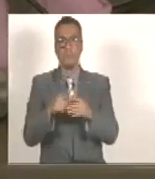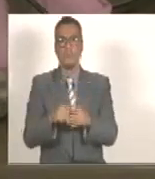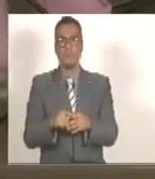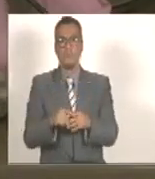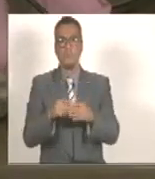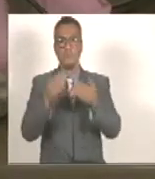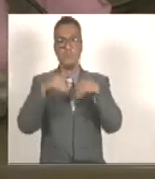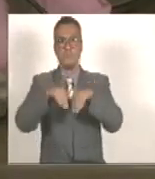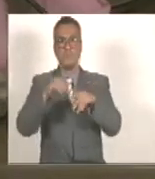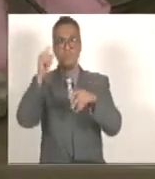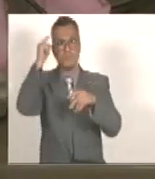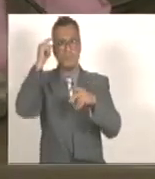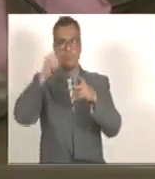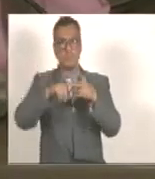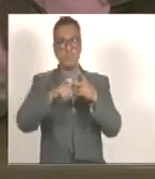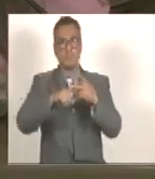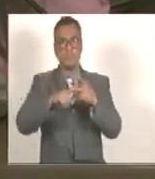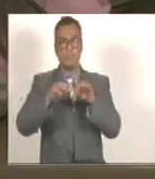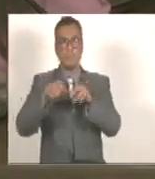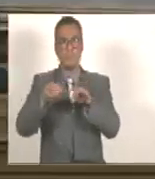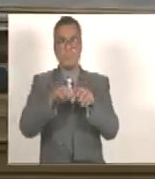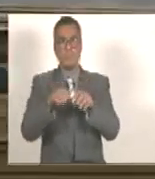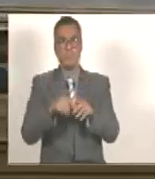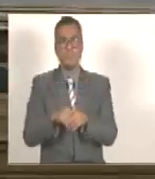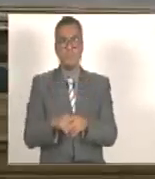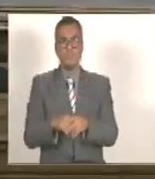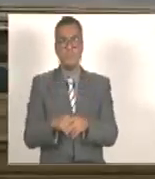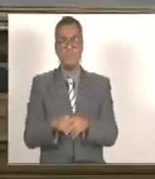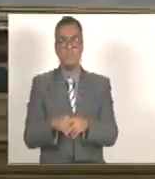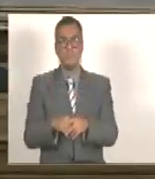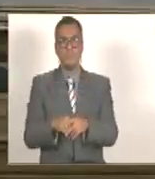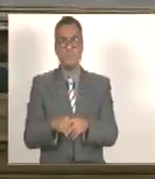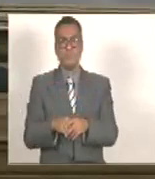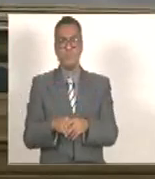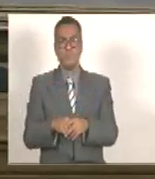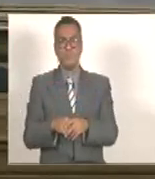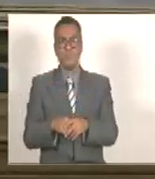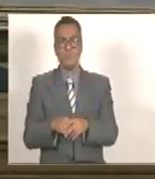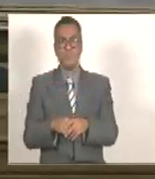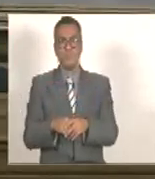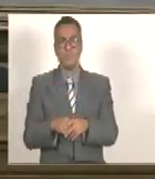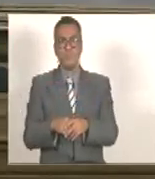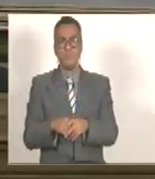Siguiente punto del orden del día, ciudadana secretaria.